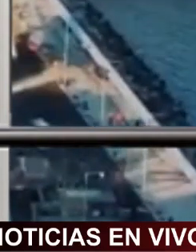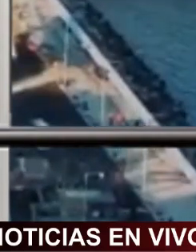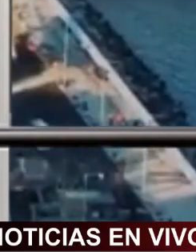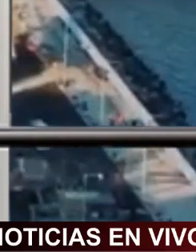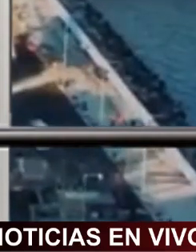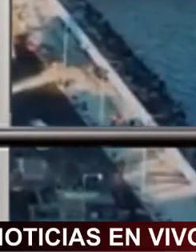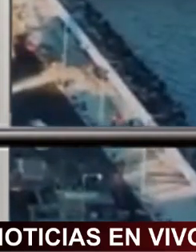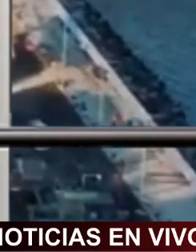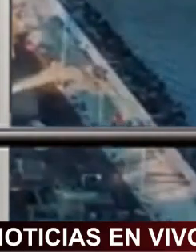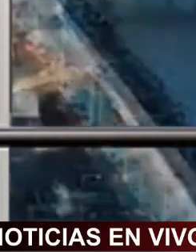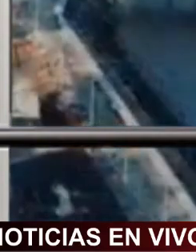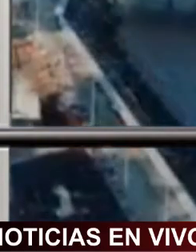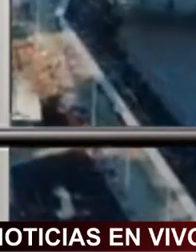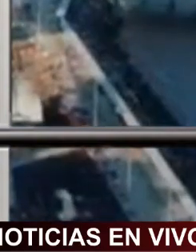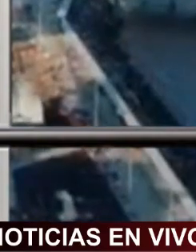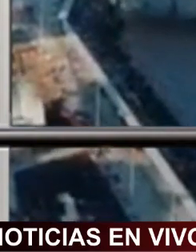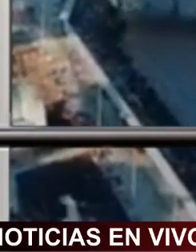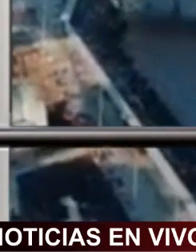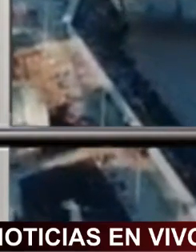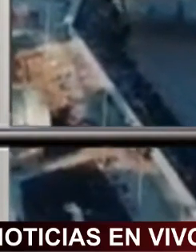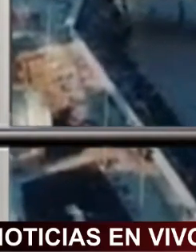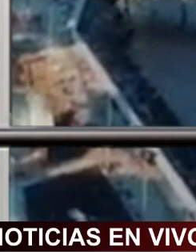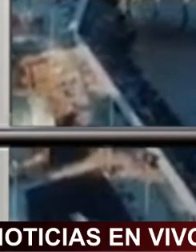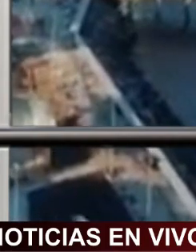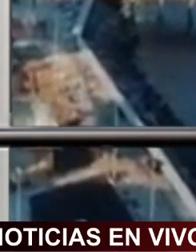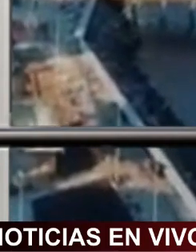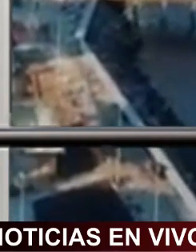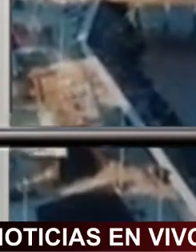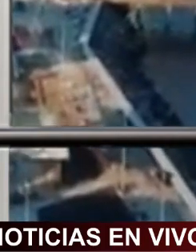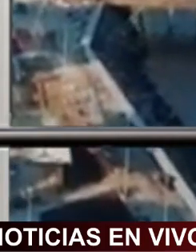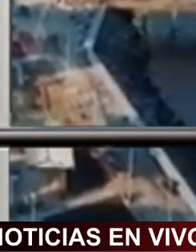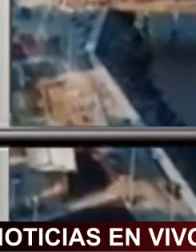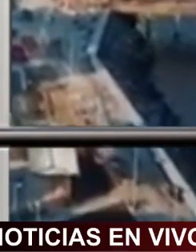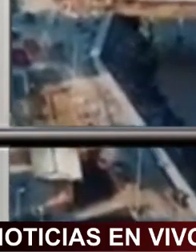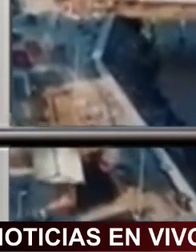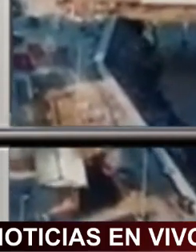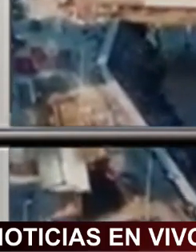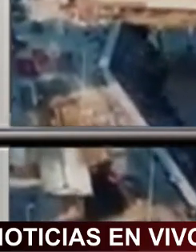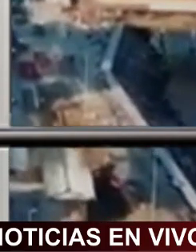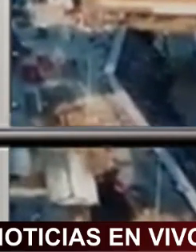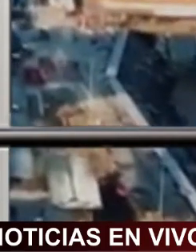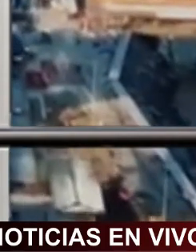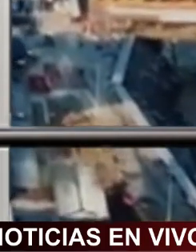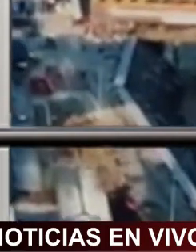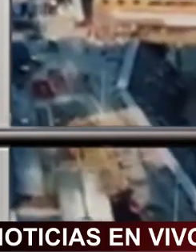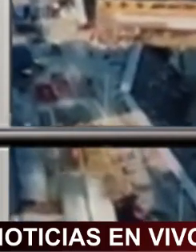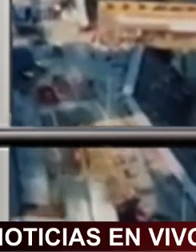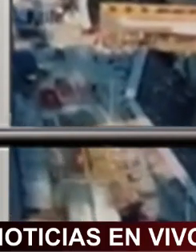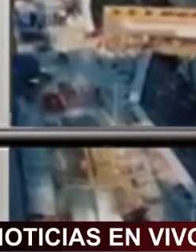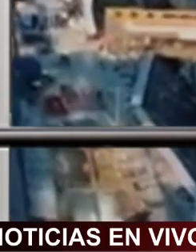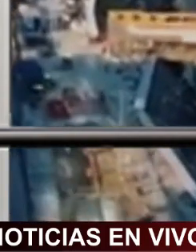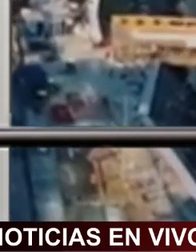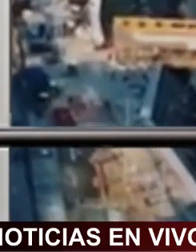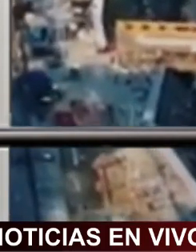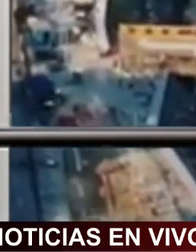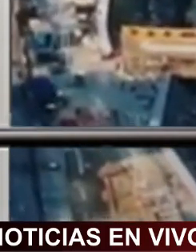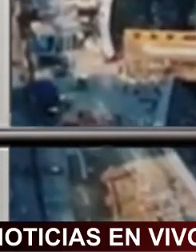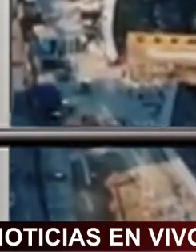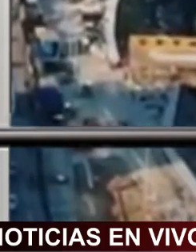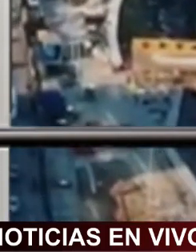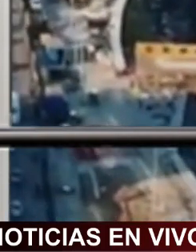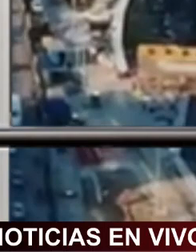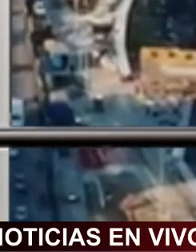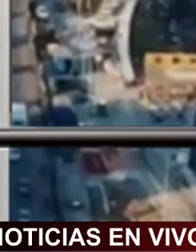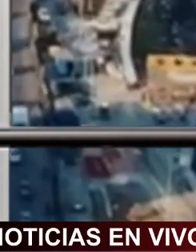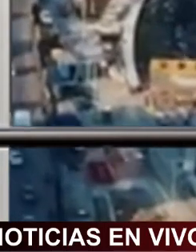un intenso debate en diputados por el presupuesto 2023. El Congreso por el presupuesto 2023 se extendió más de